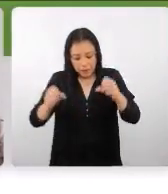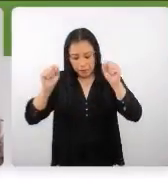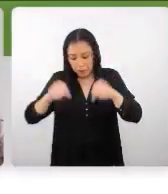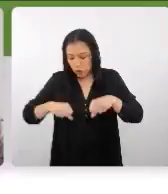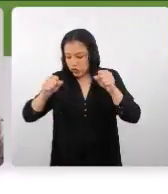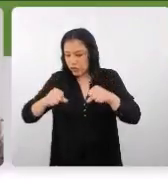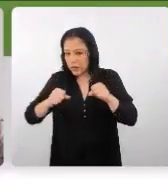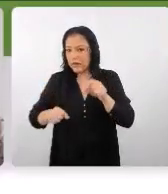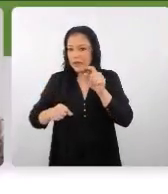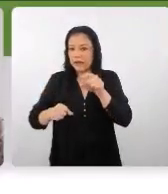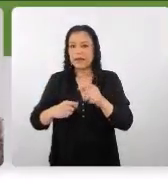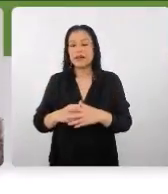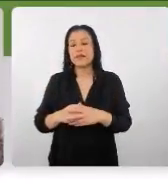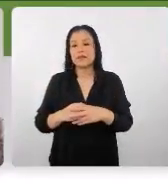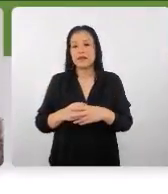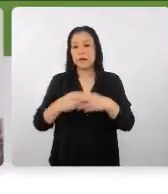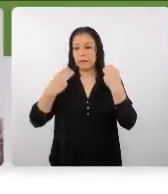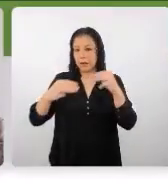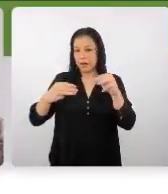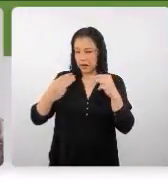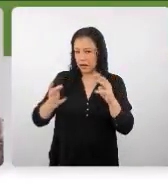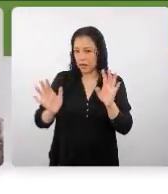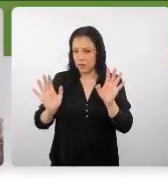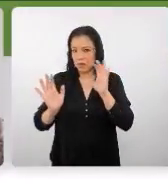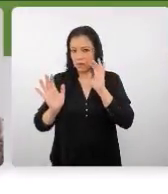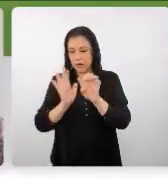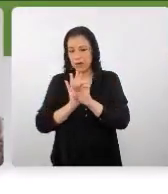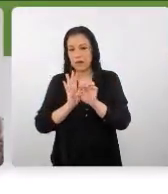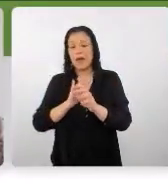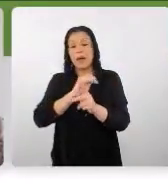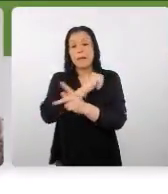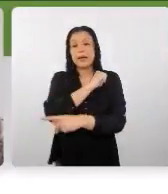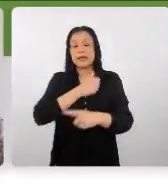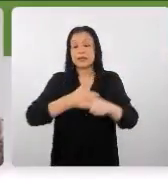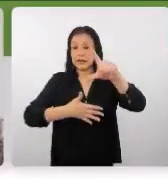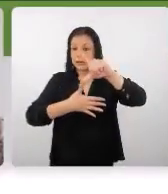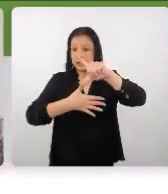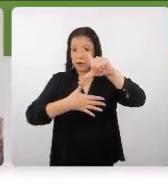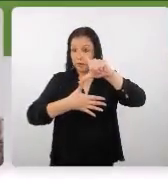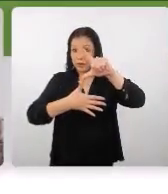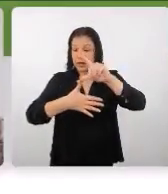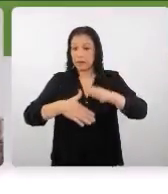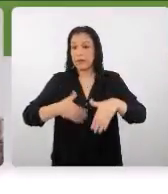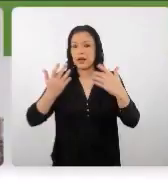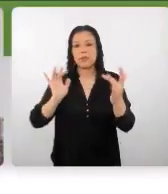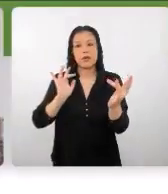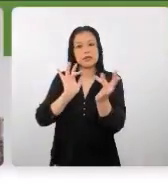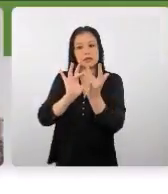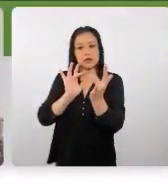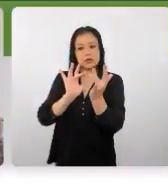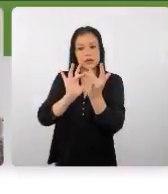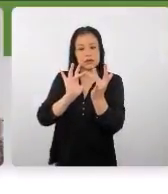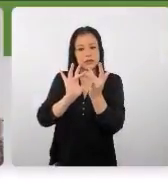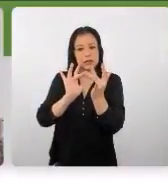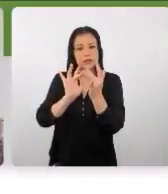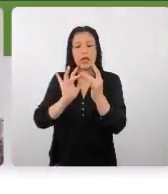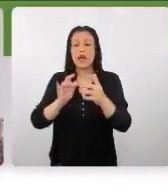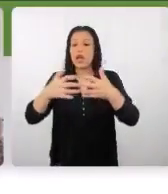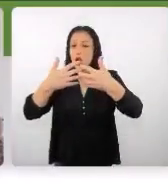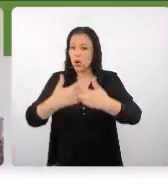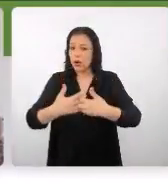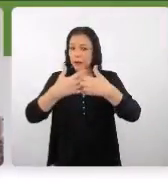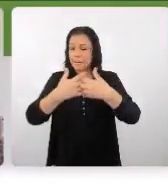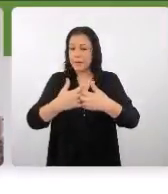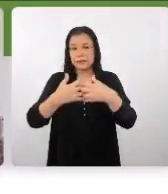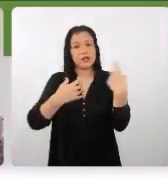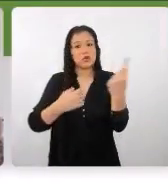en este mercado como país de Latinoamérica, para que puedas contactarte con empresas no